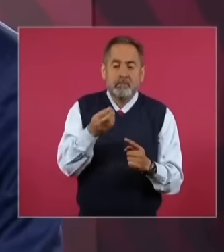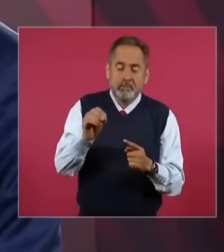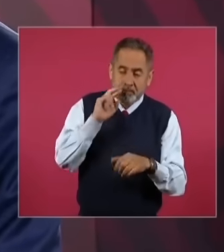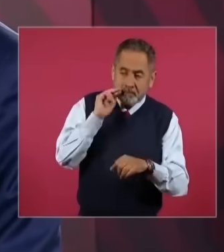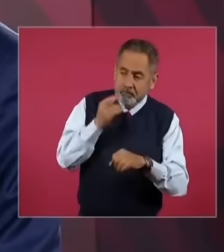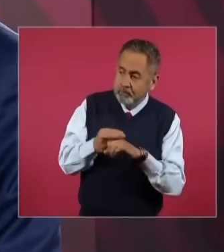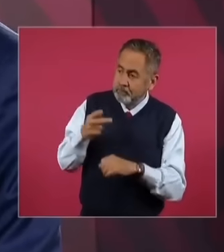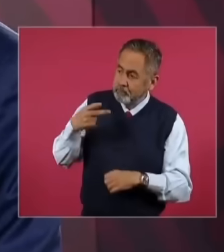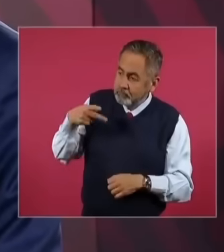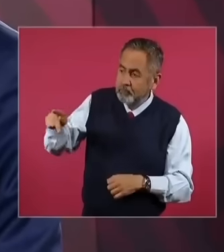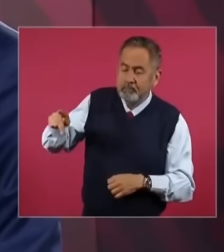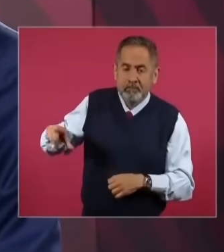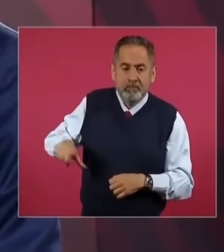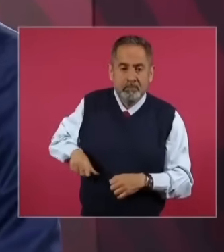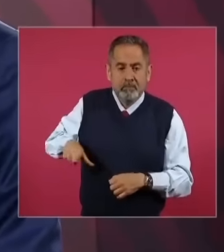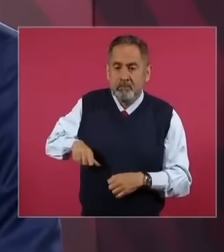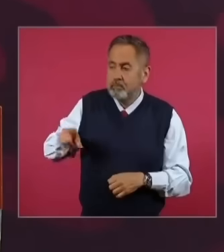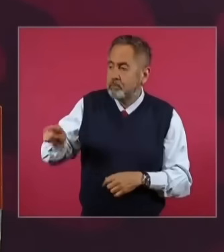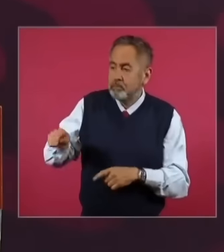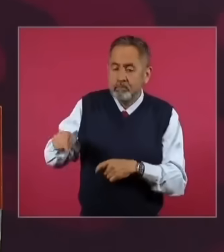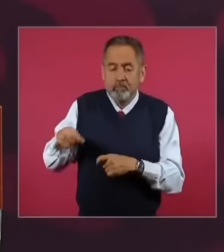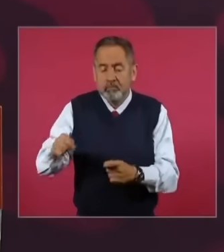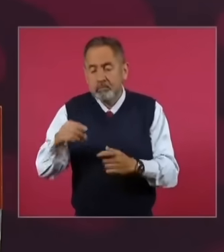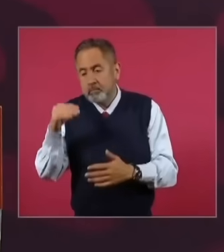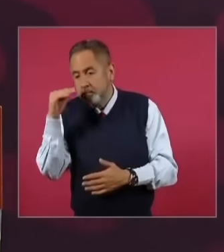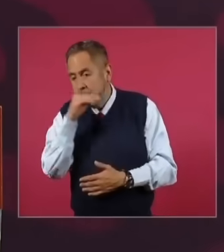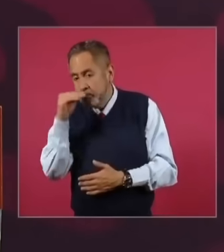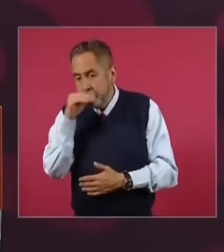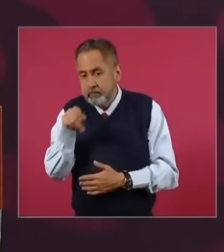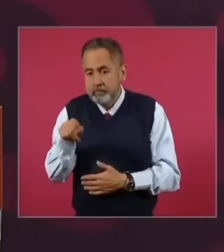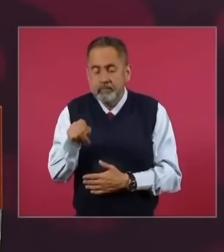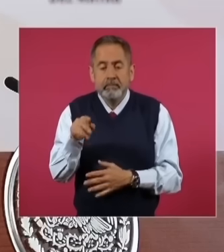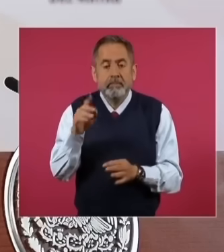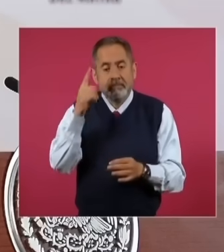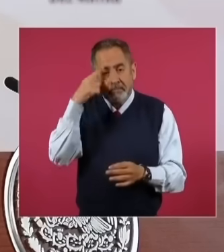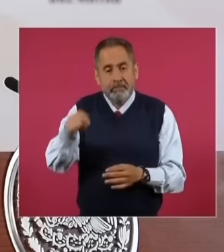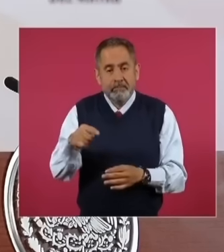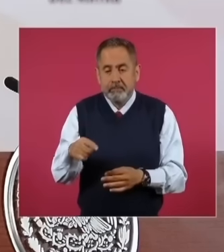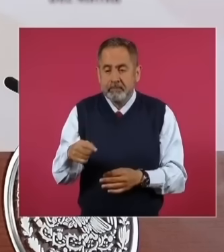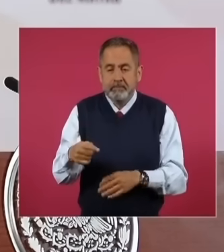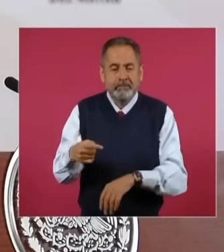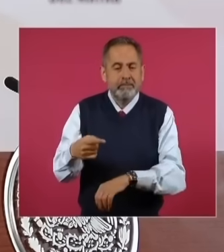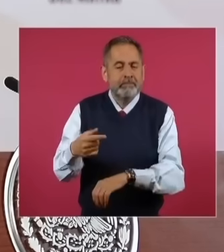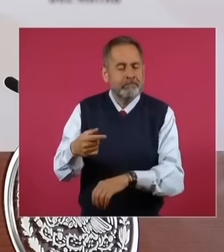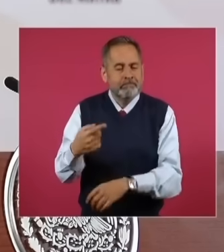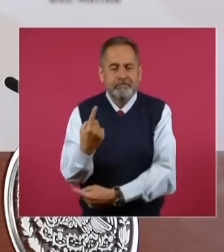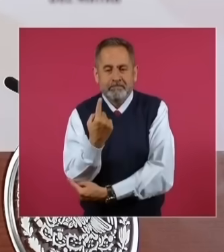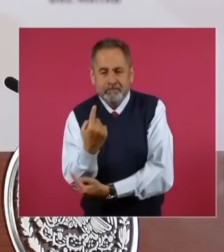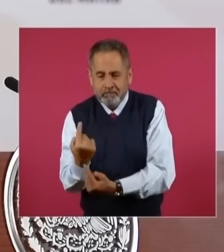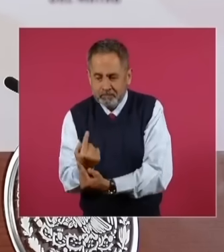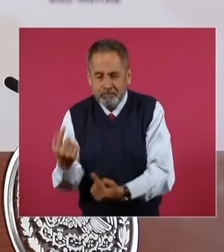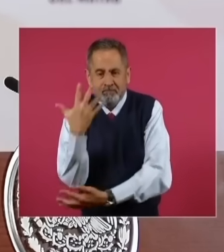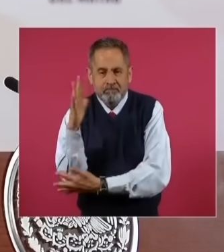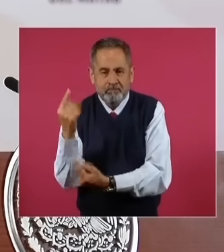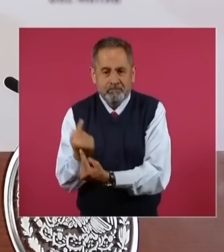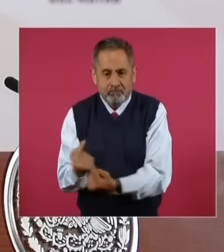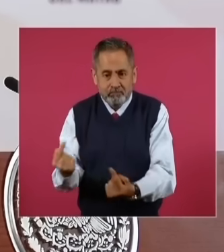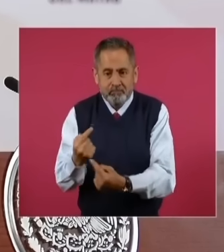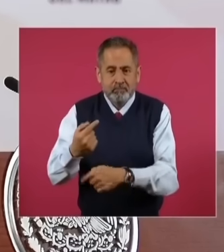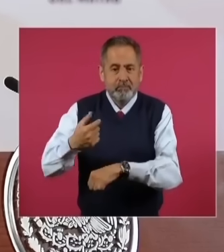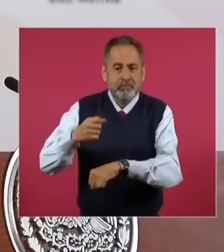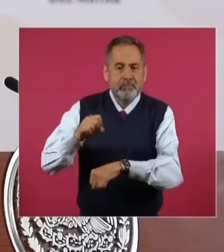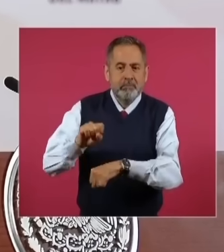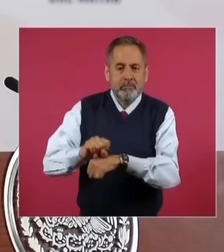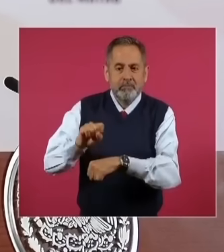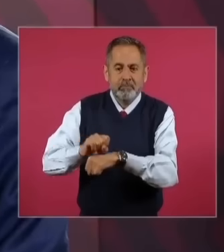penetrar muy bien las mentes, en donde no importa lo que haga o lo que haya